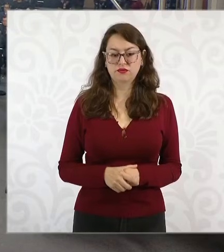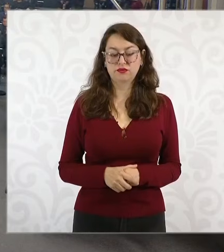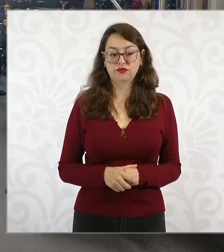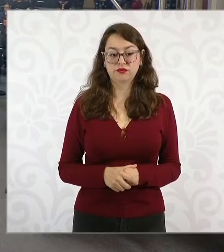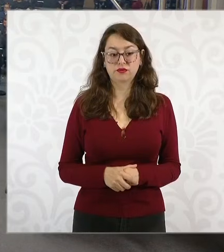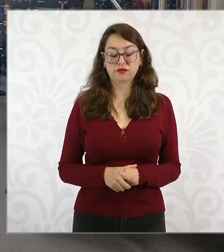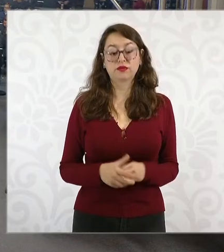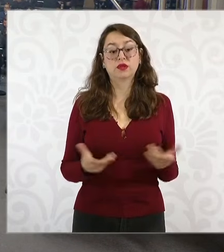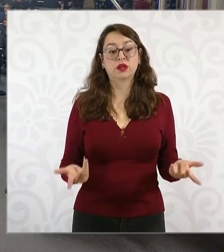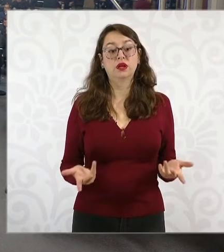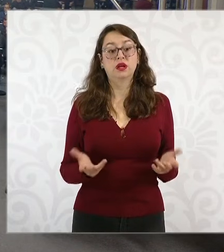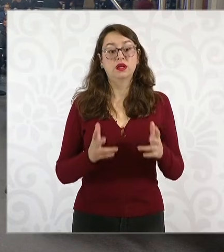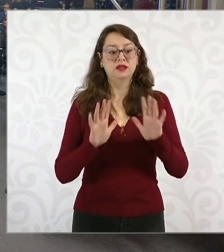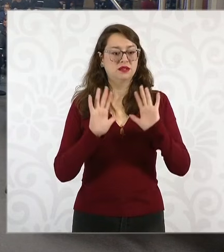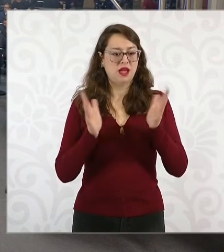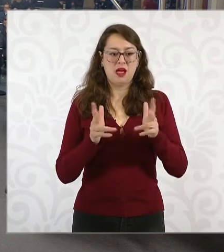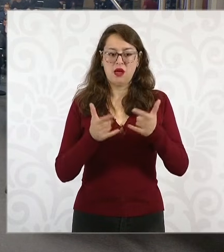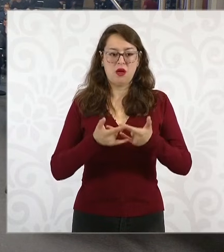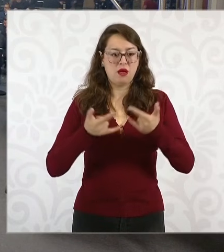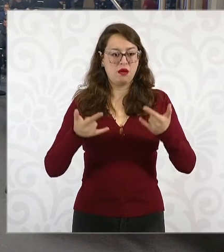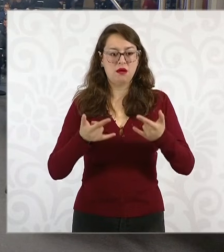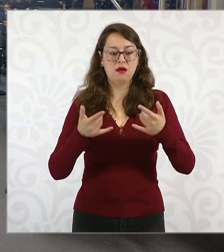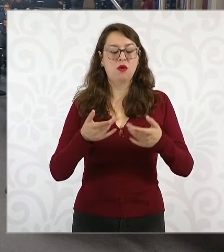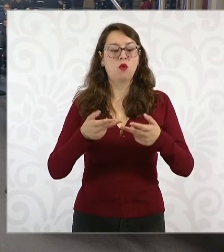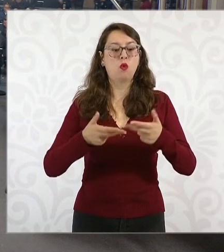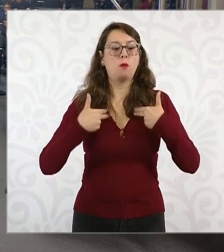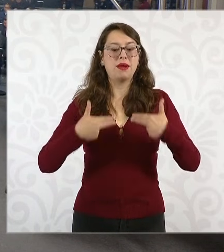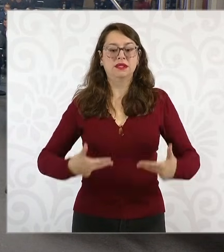Bueno, vamos con Humanismo Mexicano.